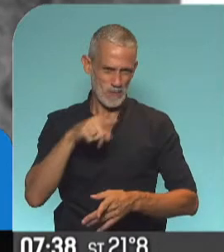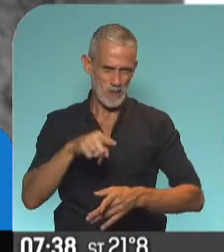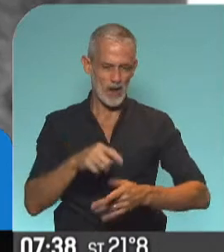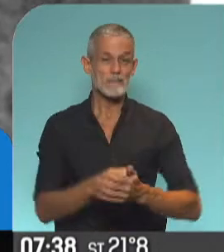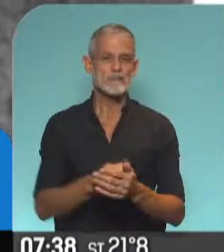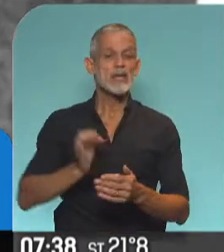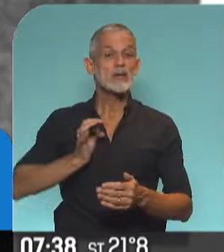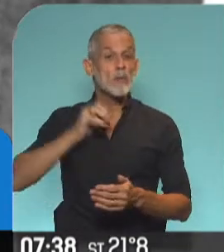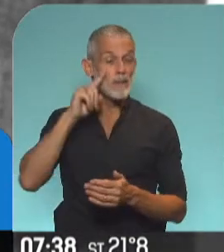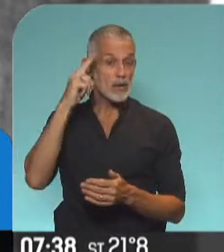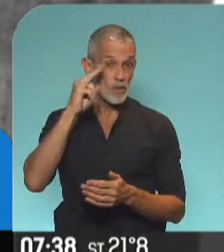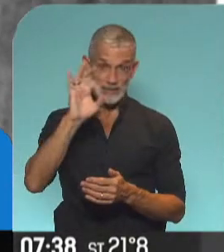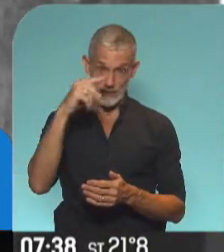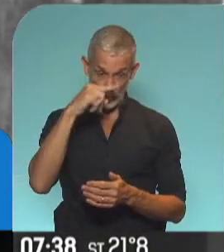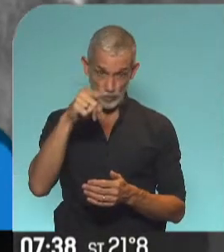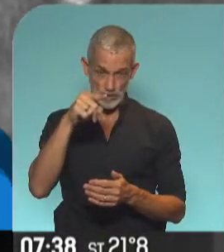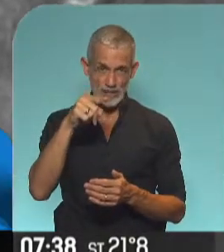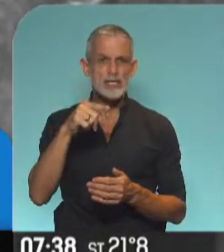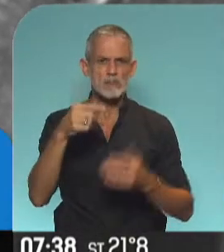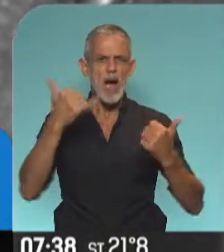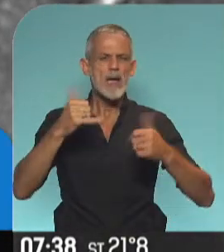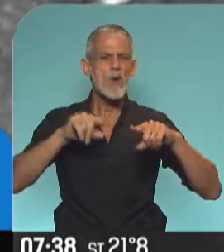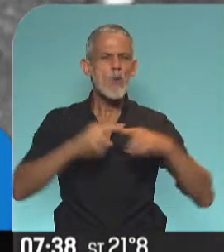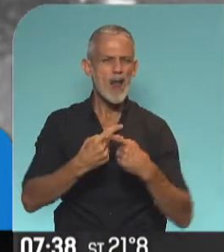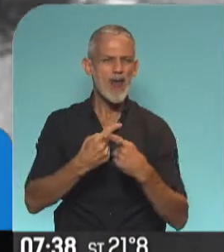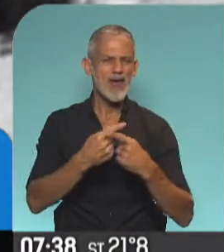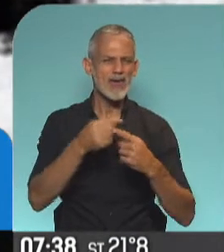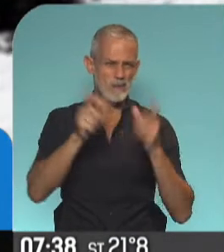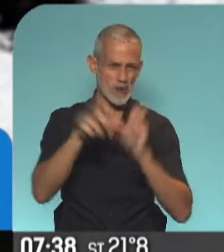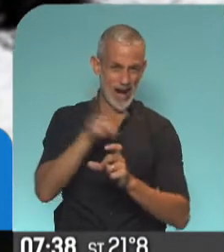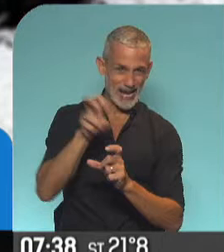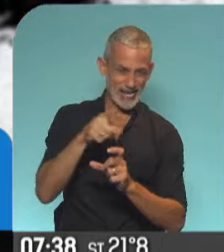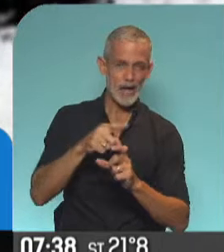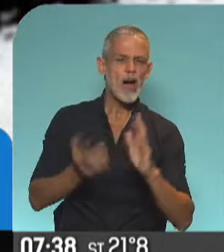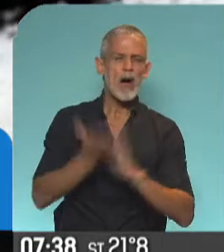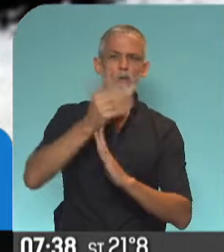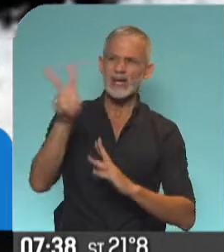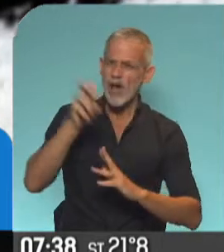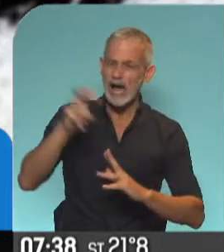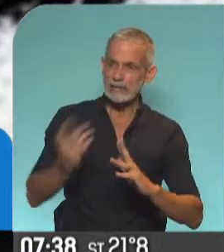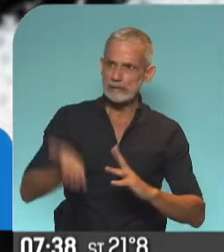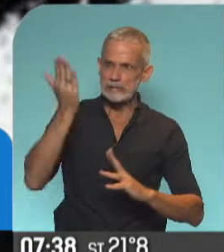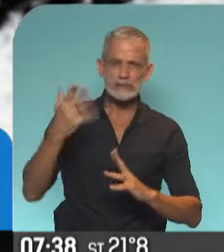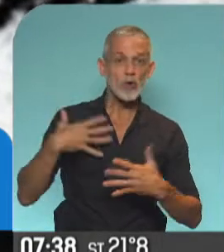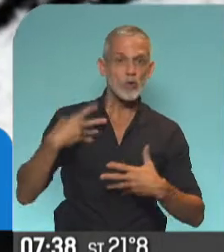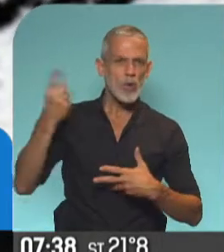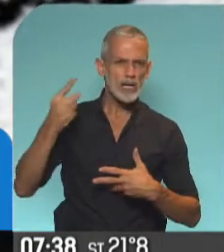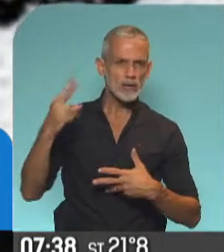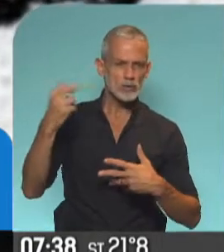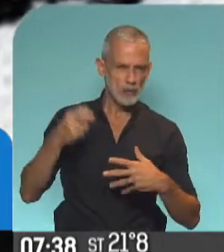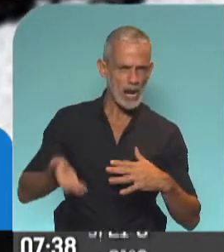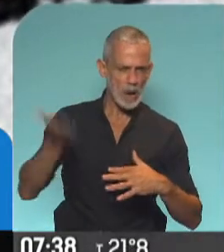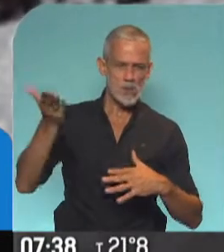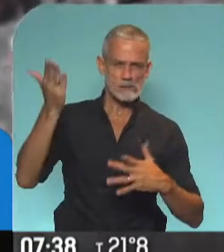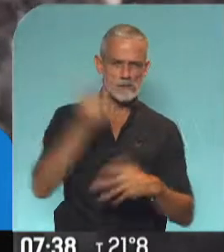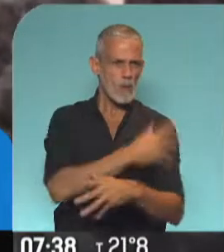En 1907 se produce la reconocida huelga de inquilinos. Tras el aumento de los alquileres por parte de los propietarios, los más